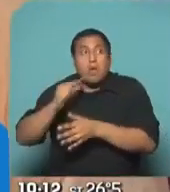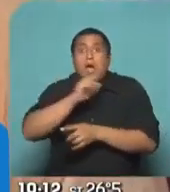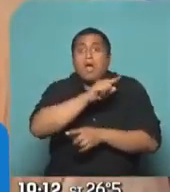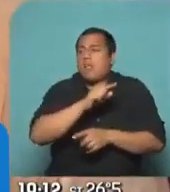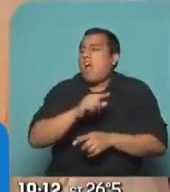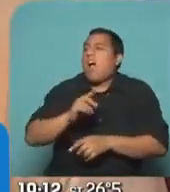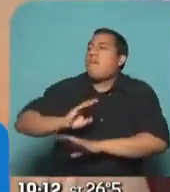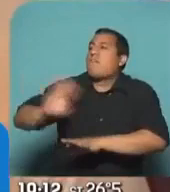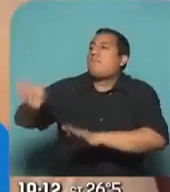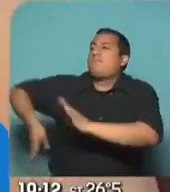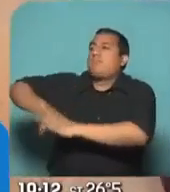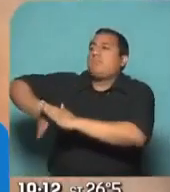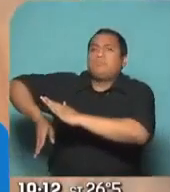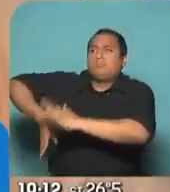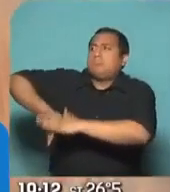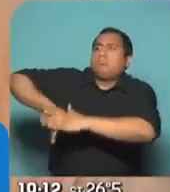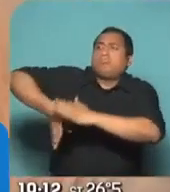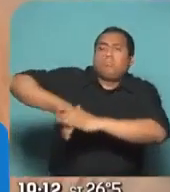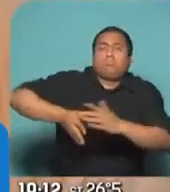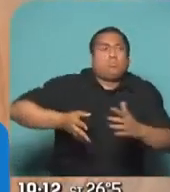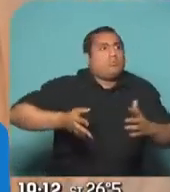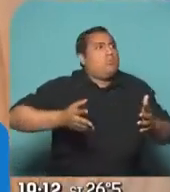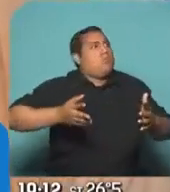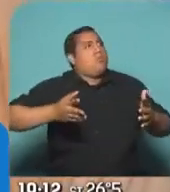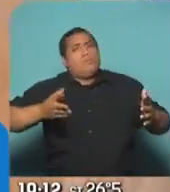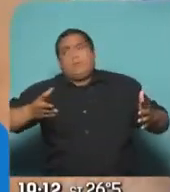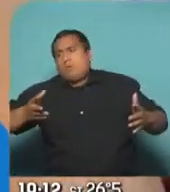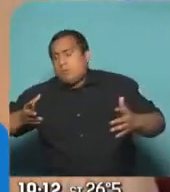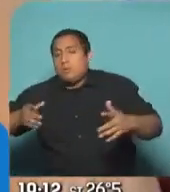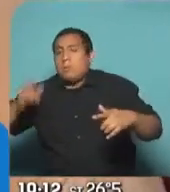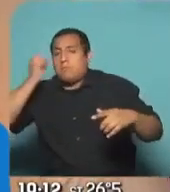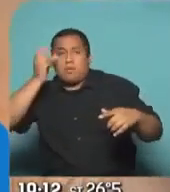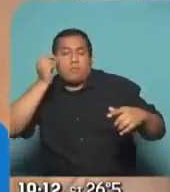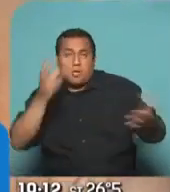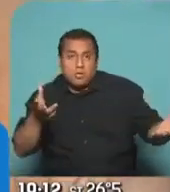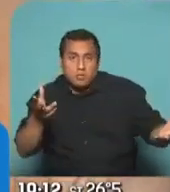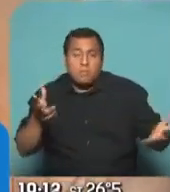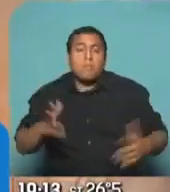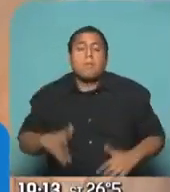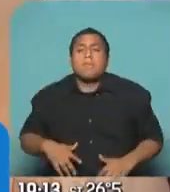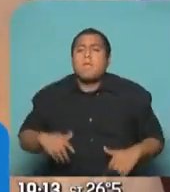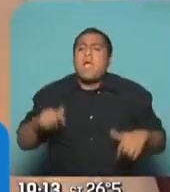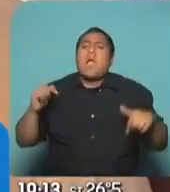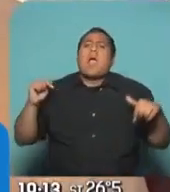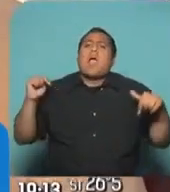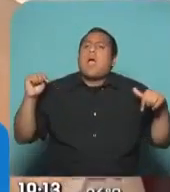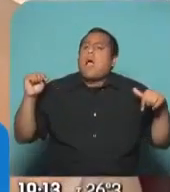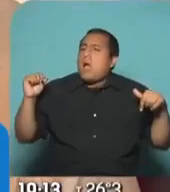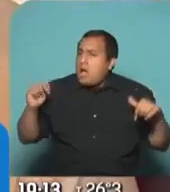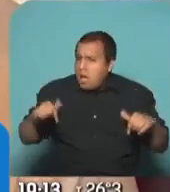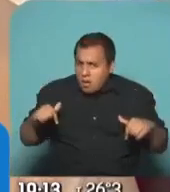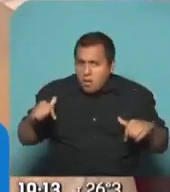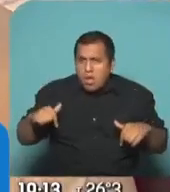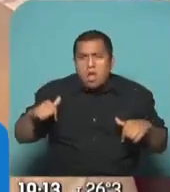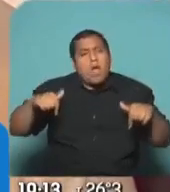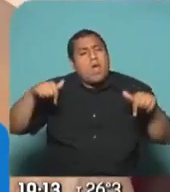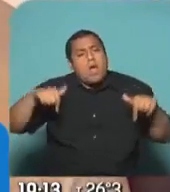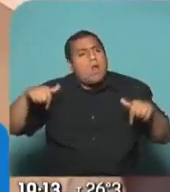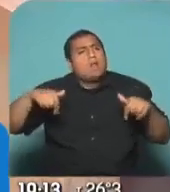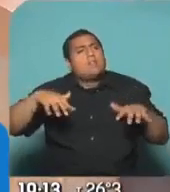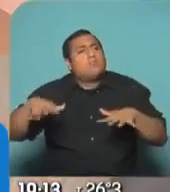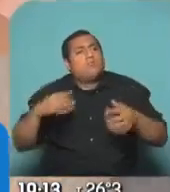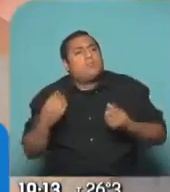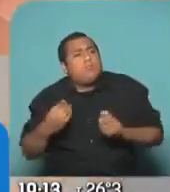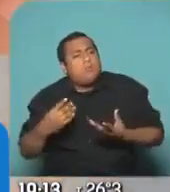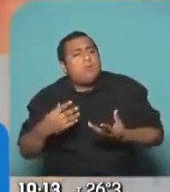gremio. Y ahí empezó otra lucha peor. ¿Y ahora cómo está la situación? Tienen la sede, el edificio tomado y dicen que Roberto